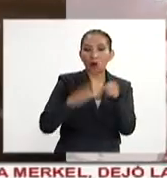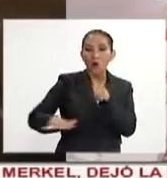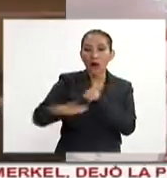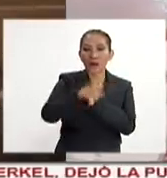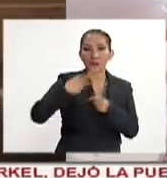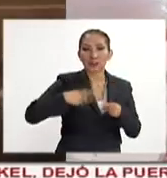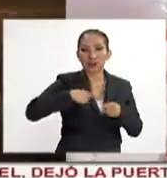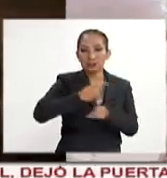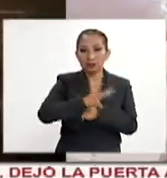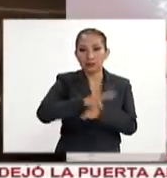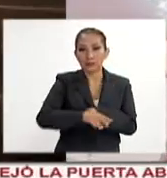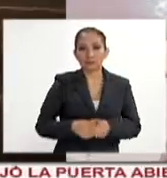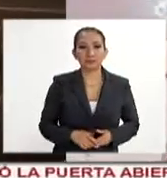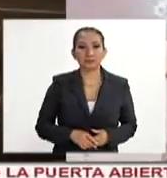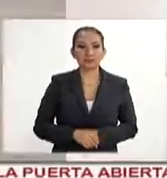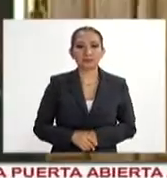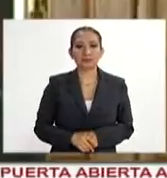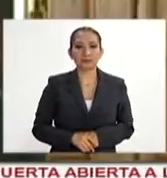los venezolanos.